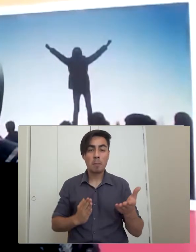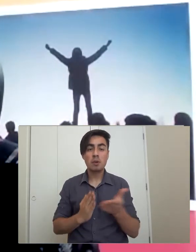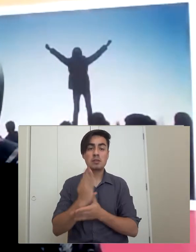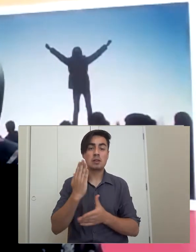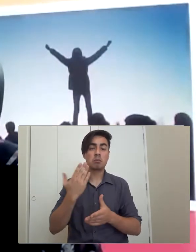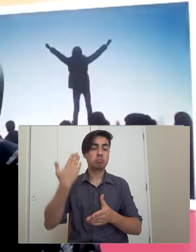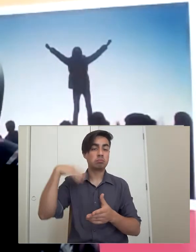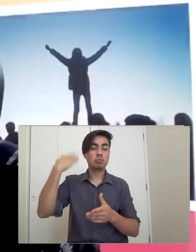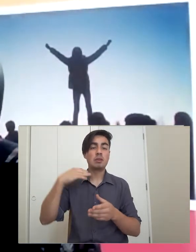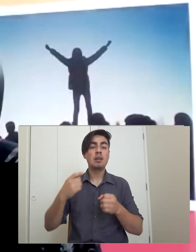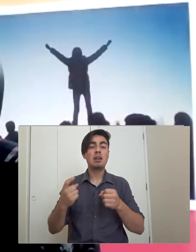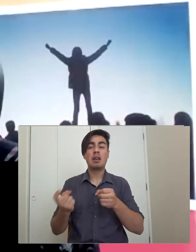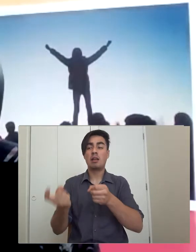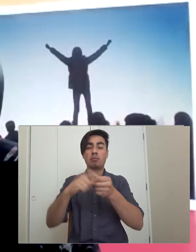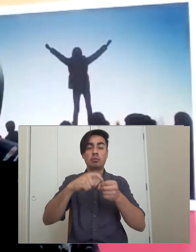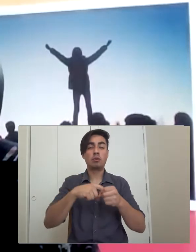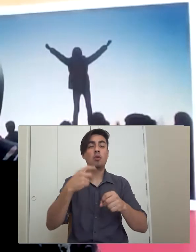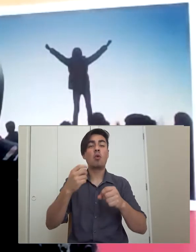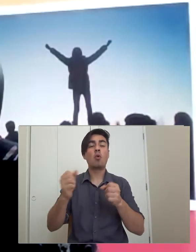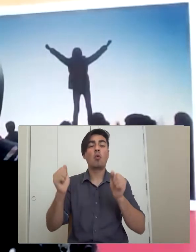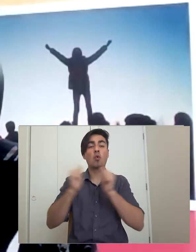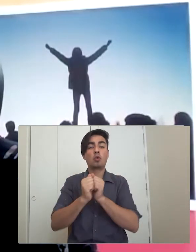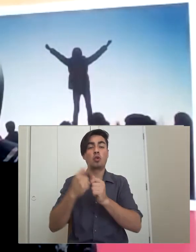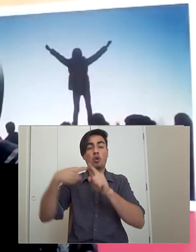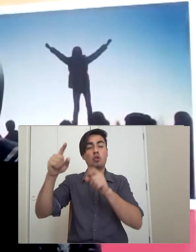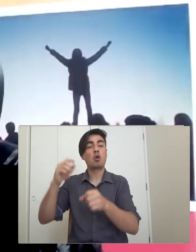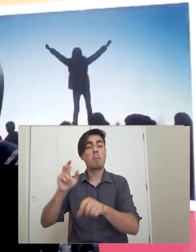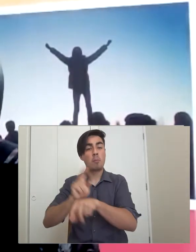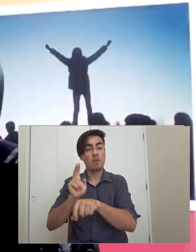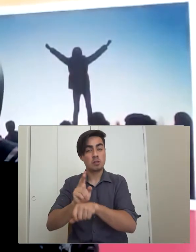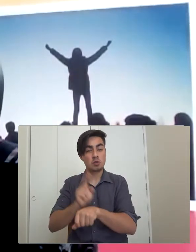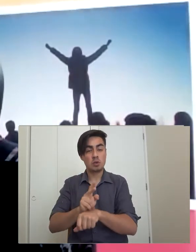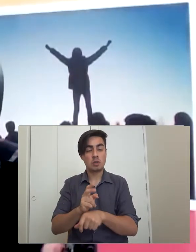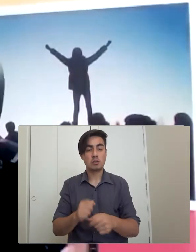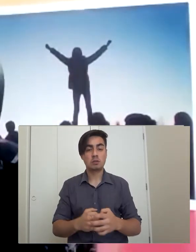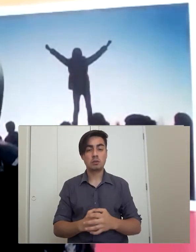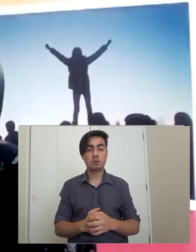comenzamos la cooperación con profesores,